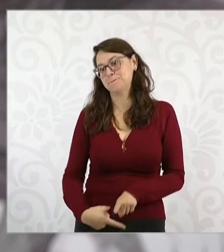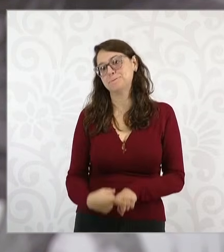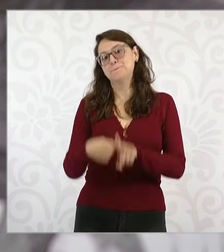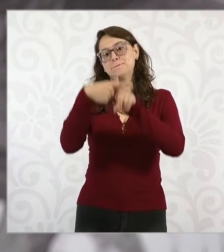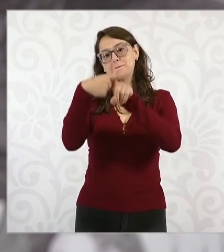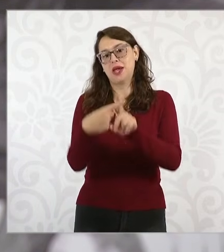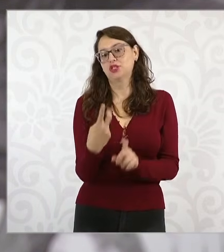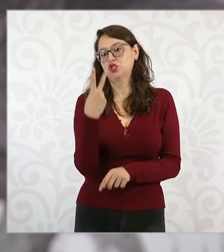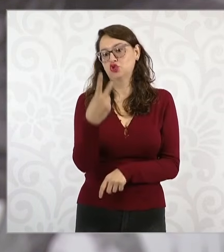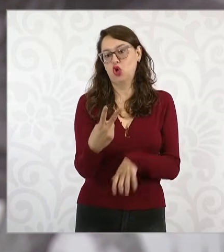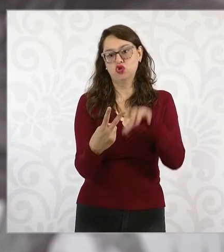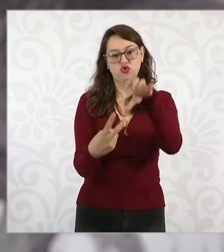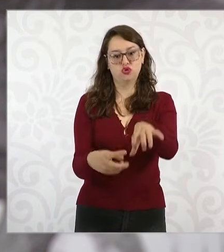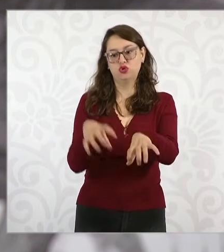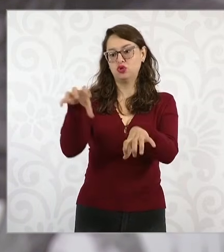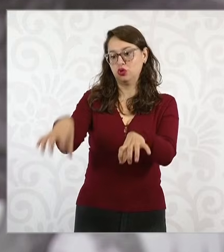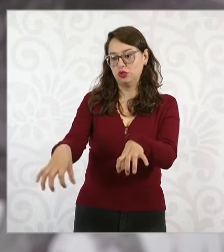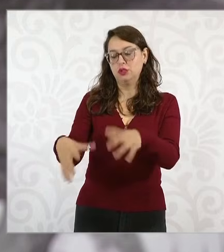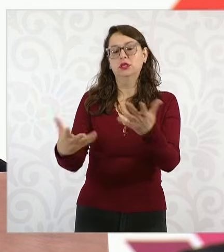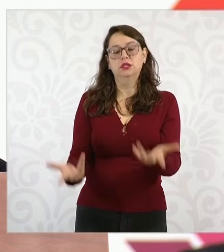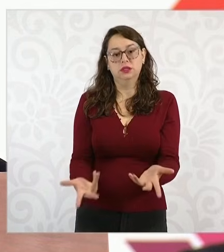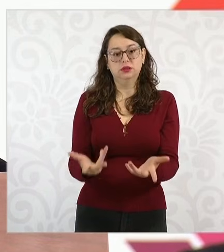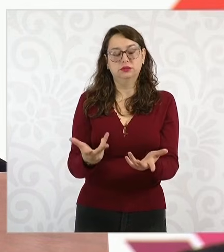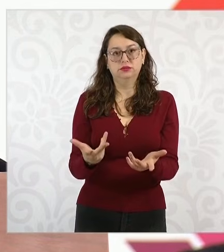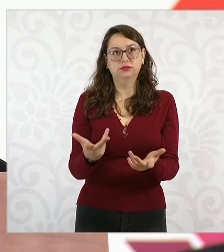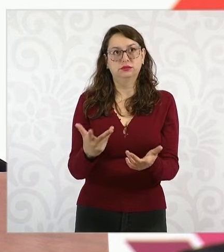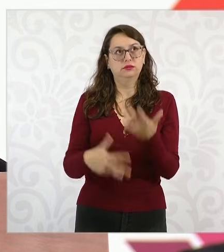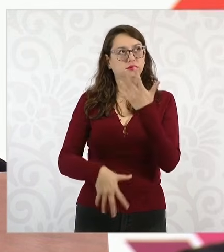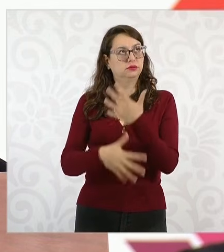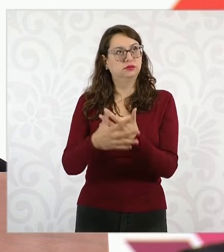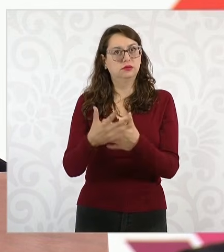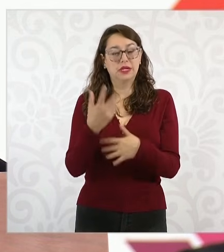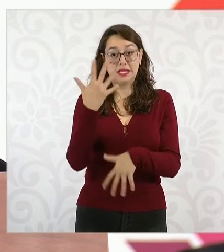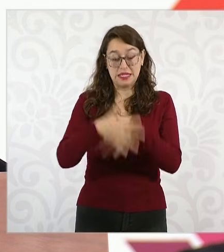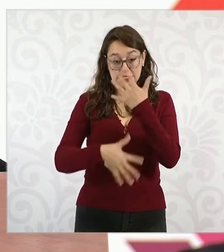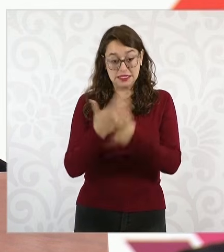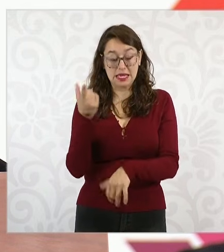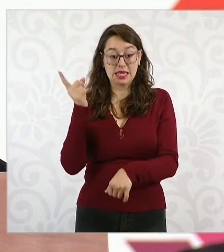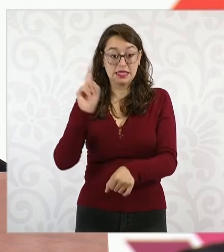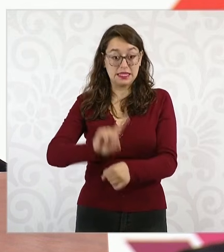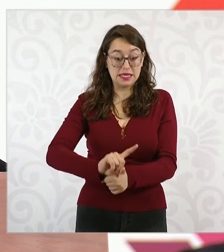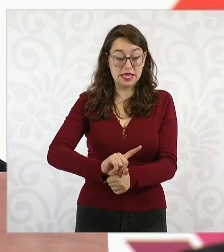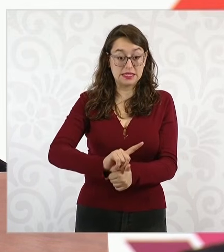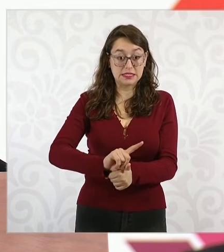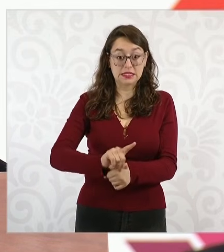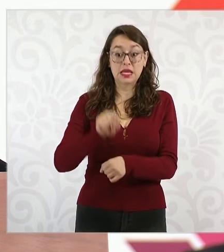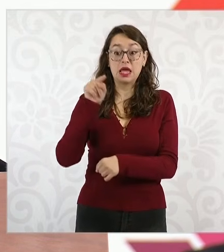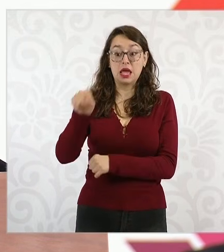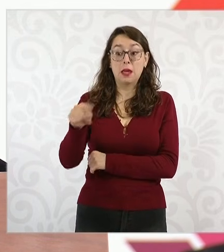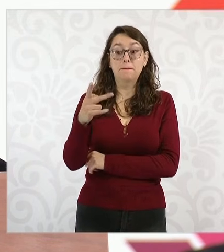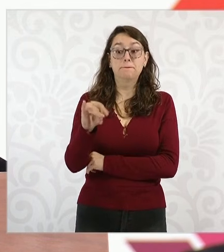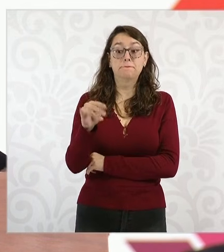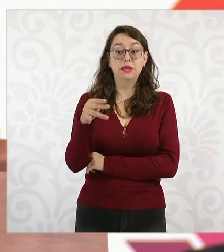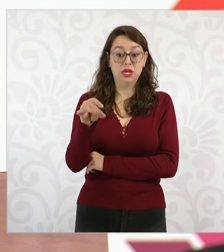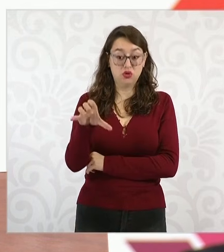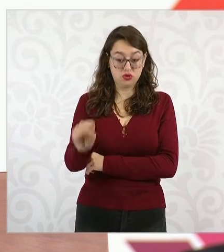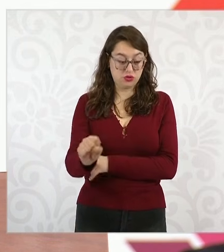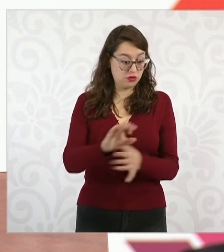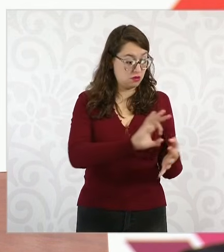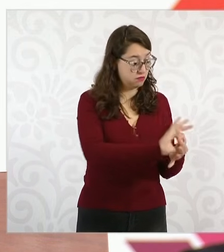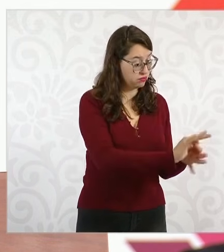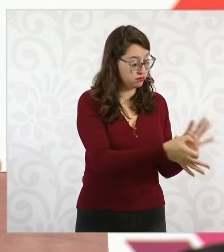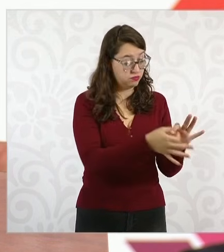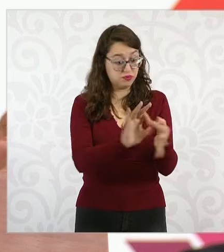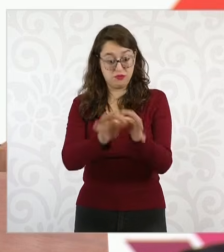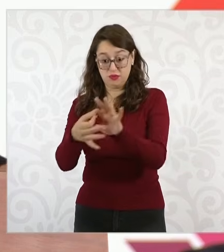desalojo, gracias al cárcamo de Xochiaca, y en 15 días estará listo el colector de Pinos. Estas